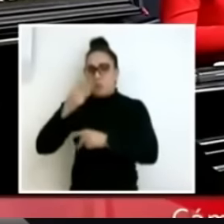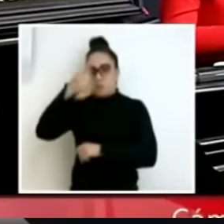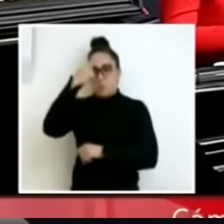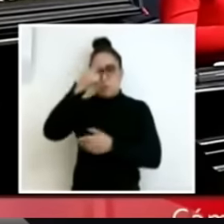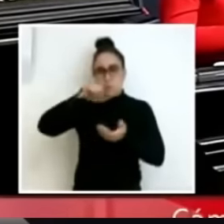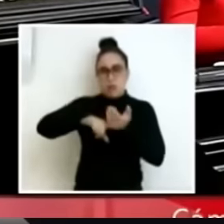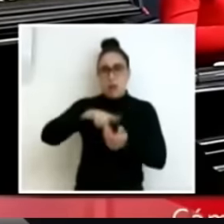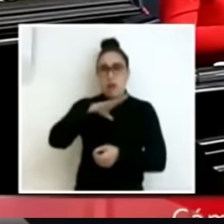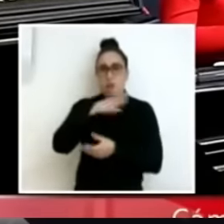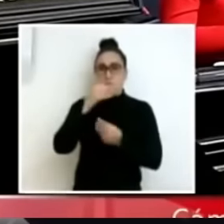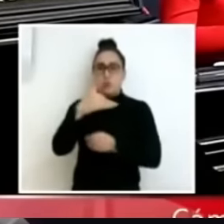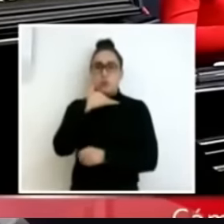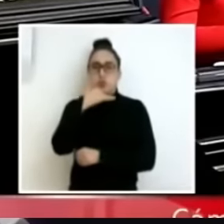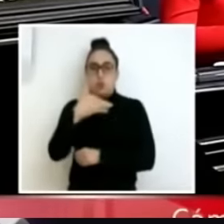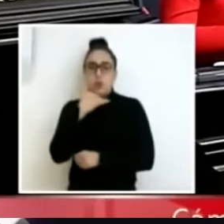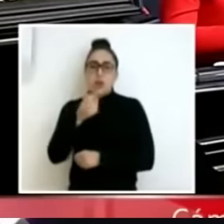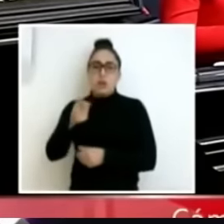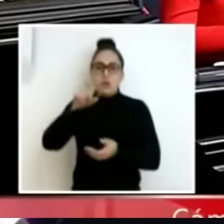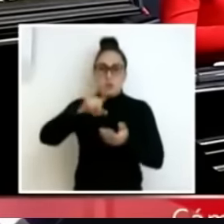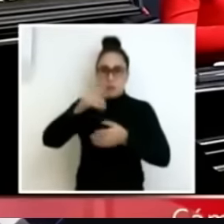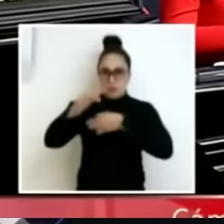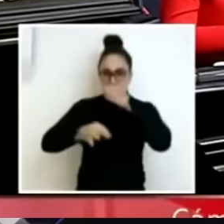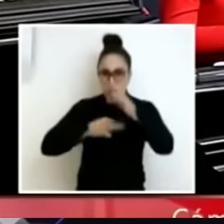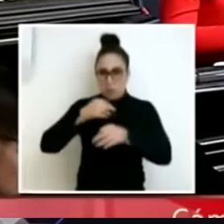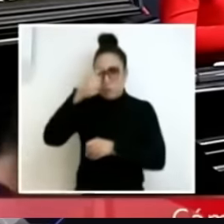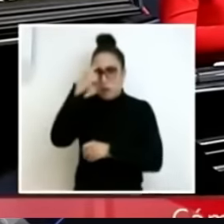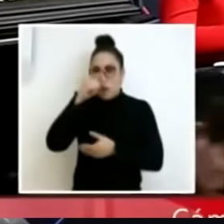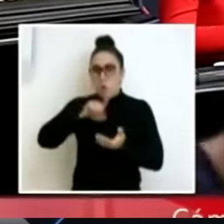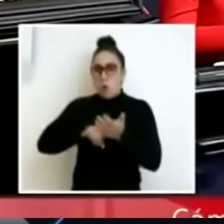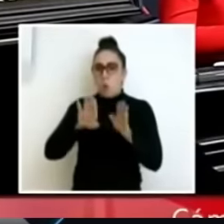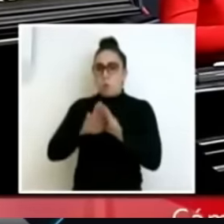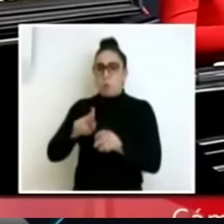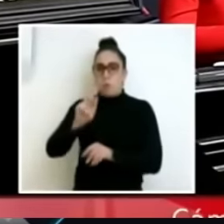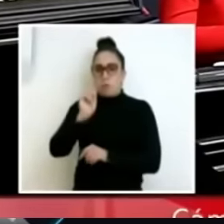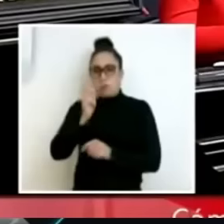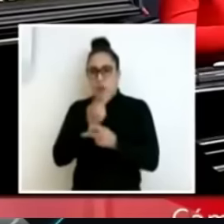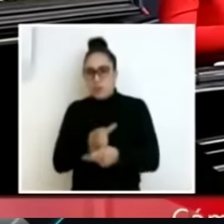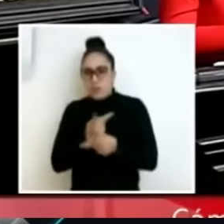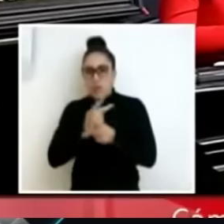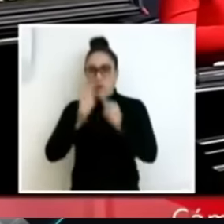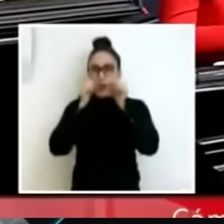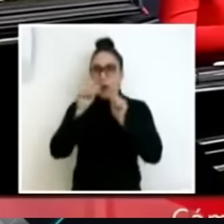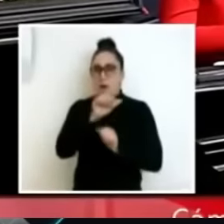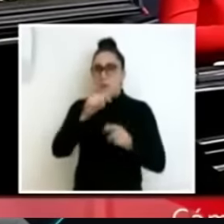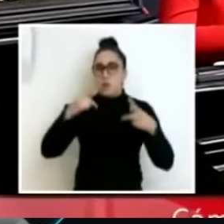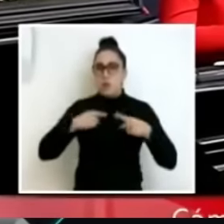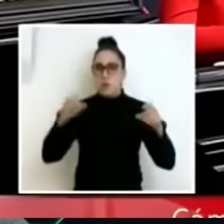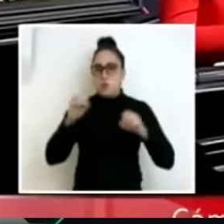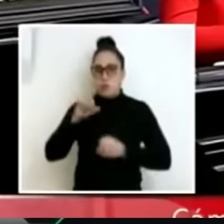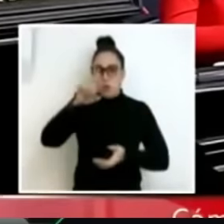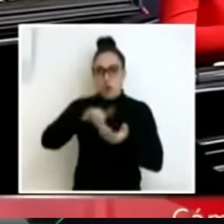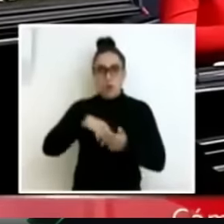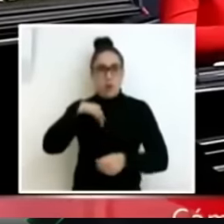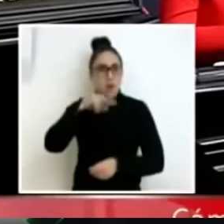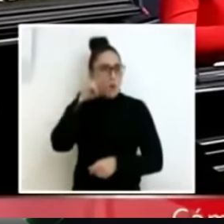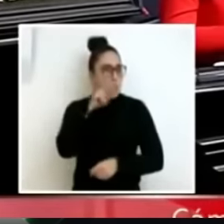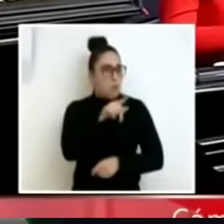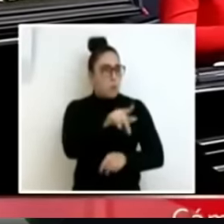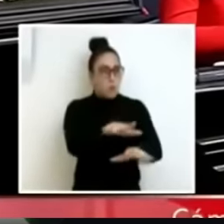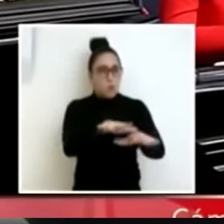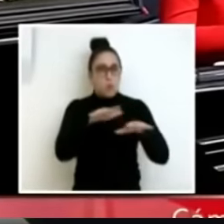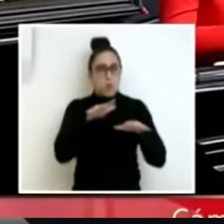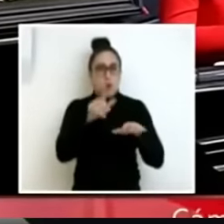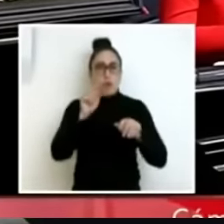corrupta, conservadora, intolerante y también bastante avariciosa. Son